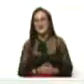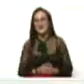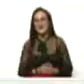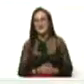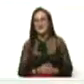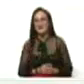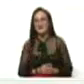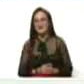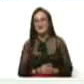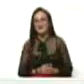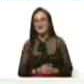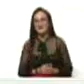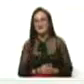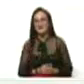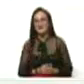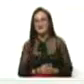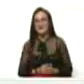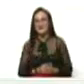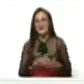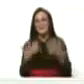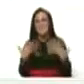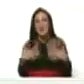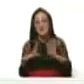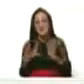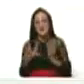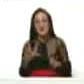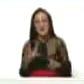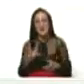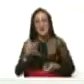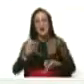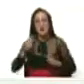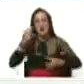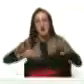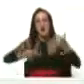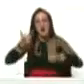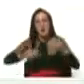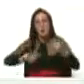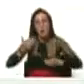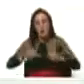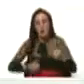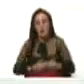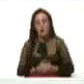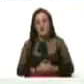Más bien, los alamecates que a veces uno tiene,